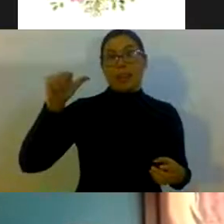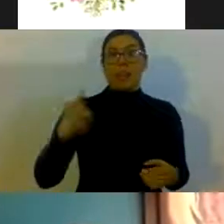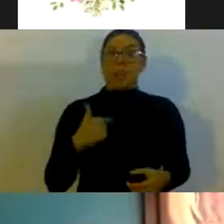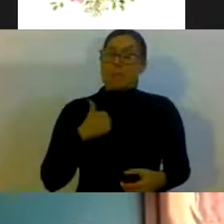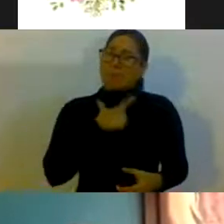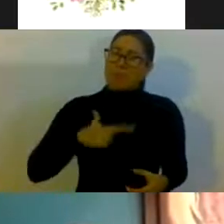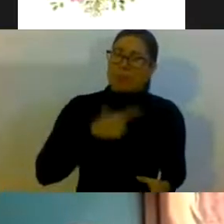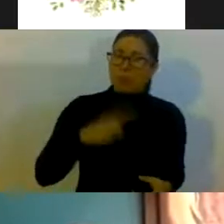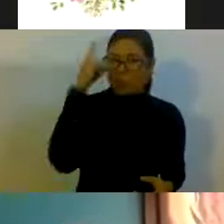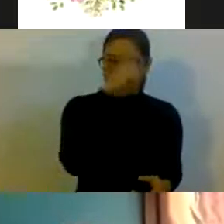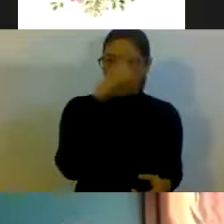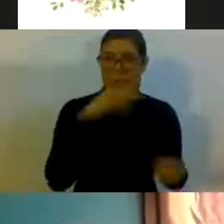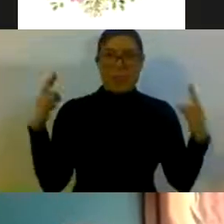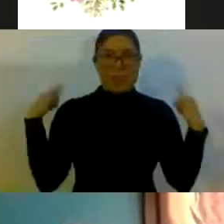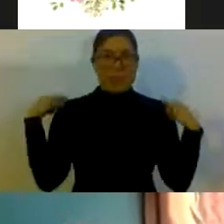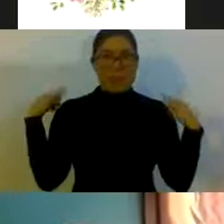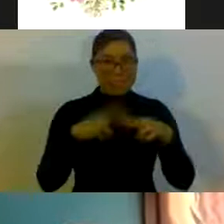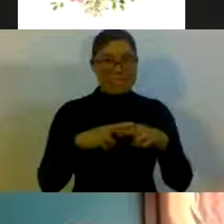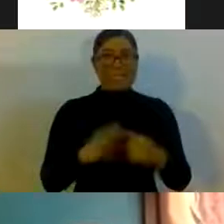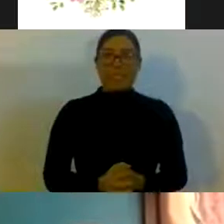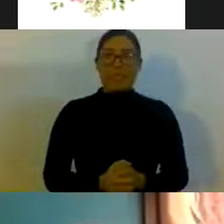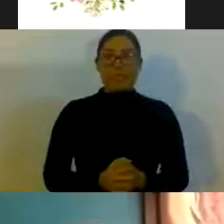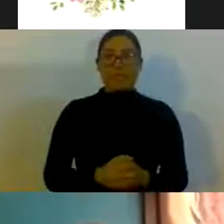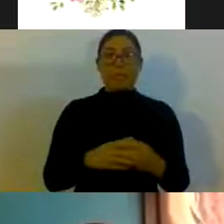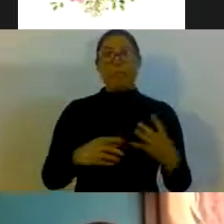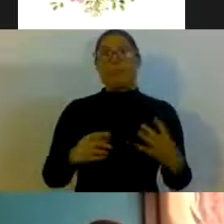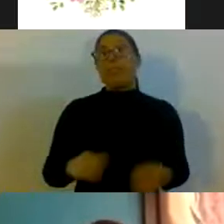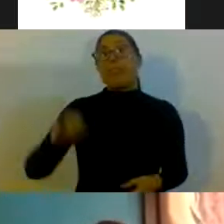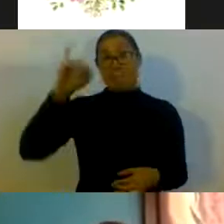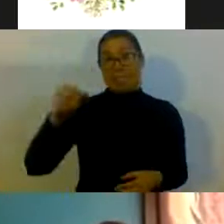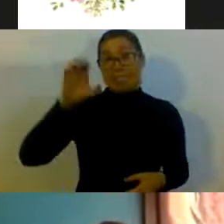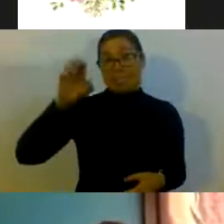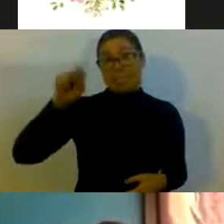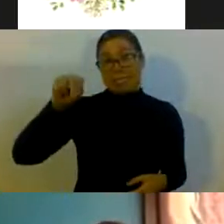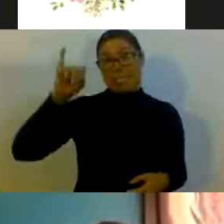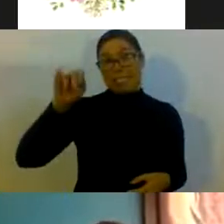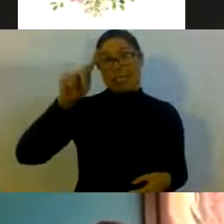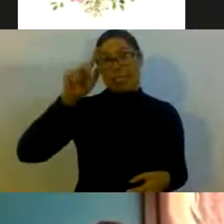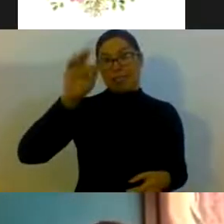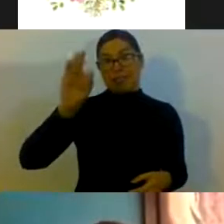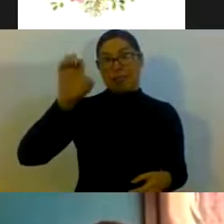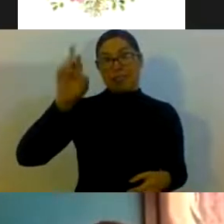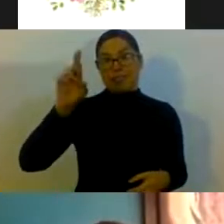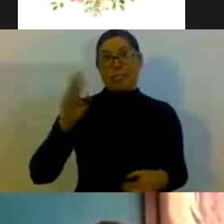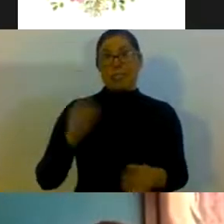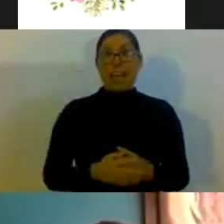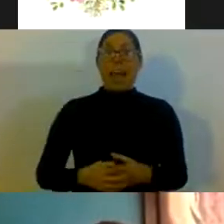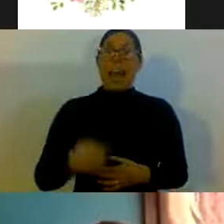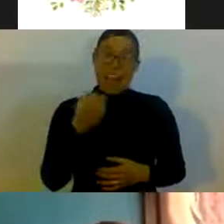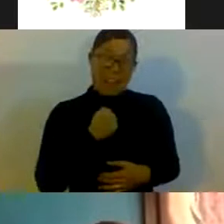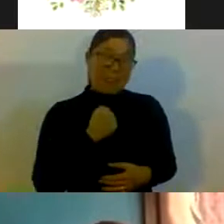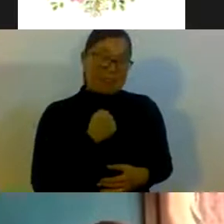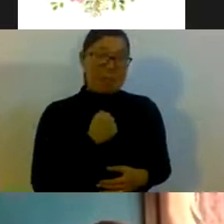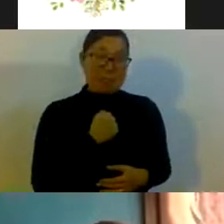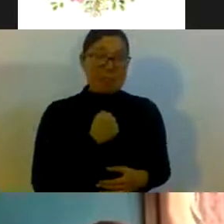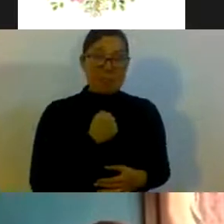emociones. Y Jennifer Susana nos pone que a mí igual se me hace una manera muy bien explicada